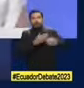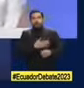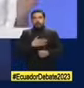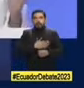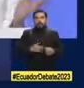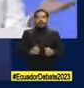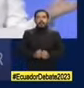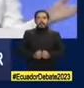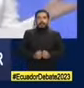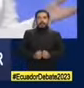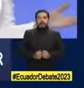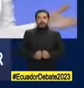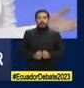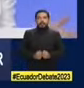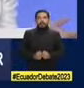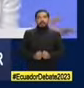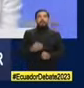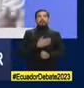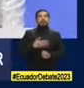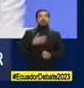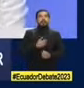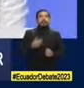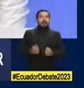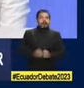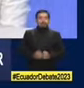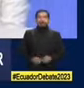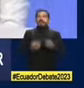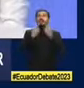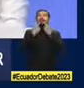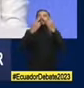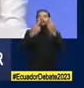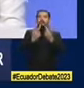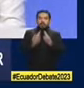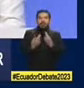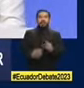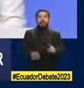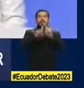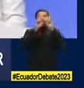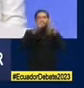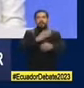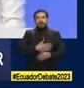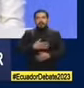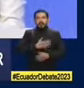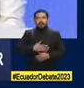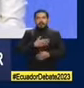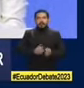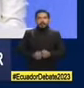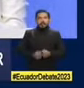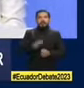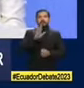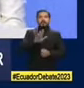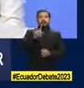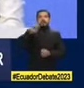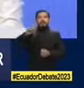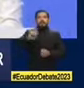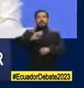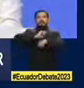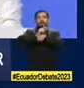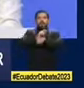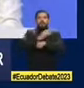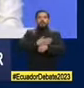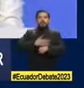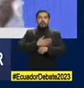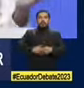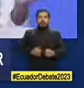no podemos irnos de la pregunta. Tiene que responder la pregunta que se le ha planteado. Le quedan 51 segundos.